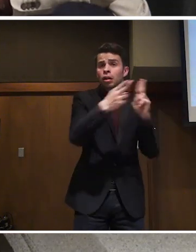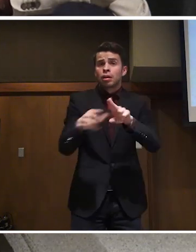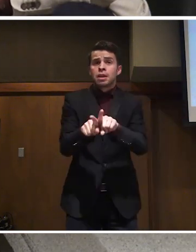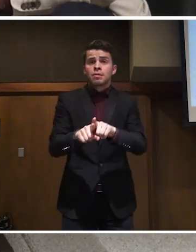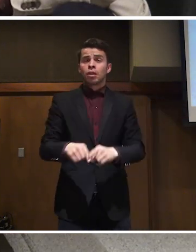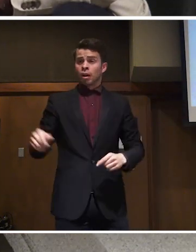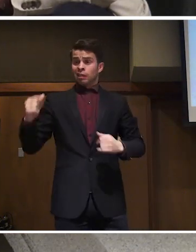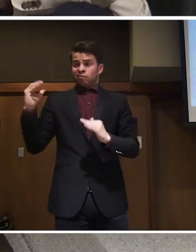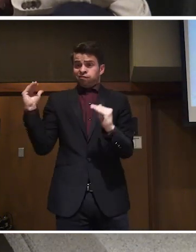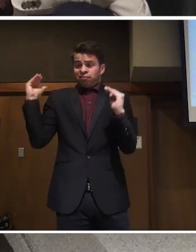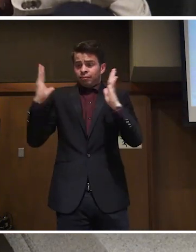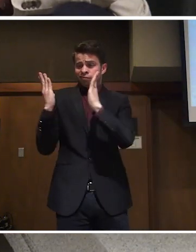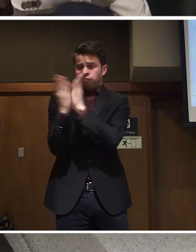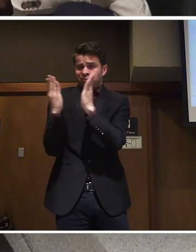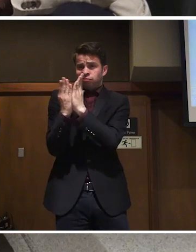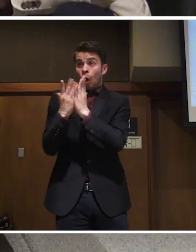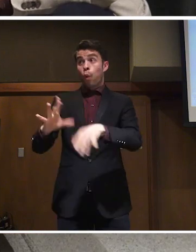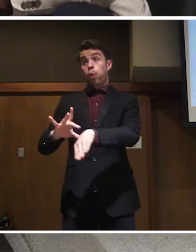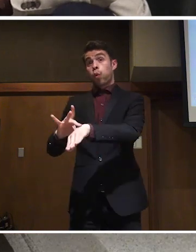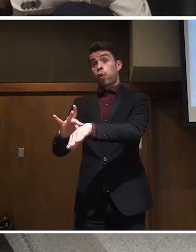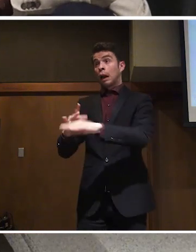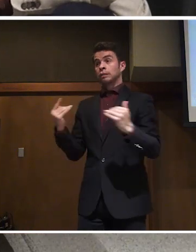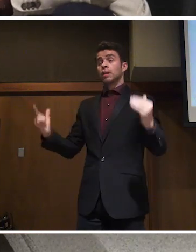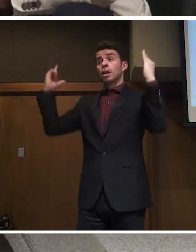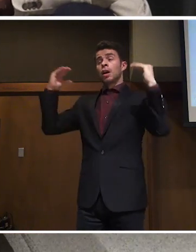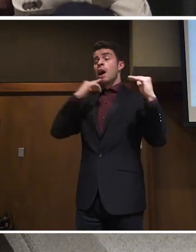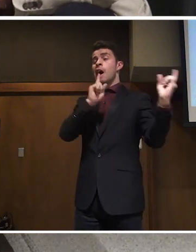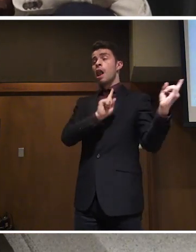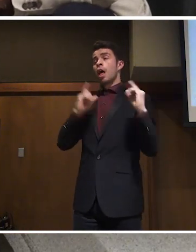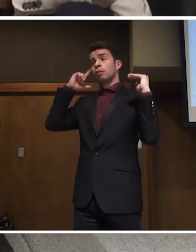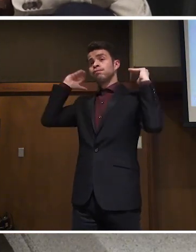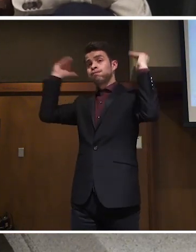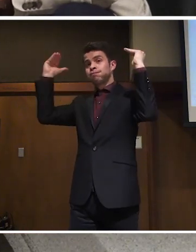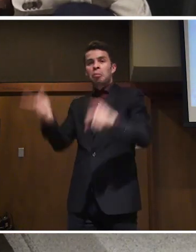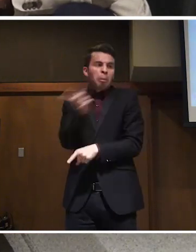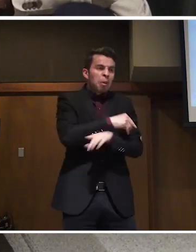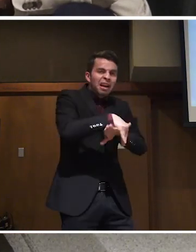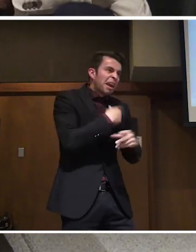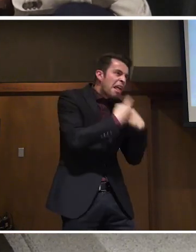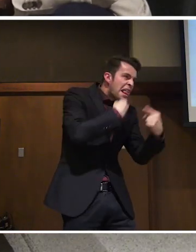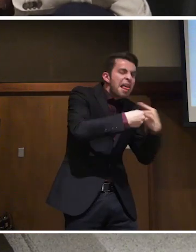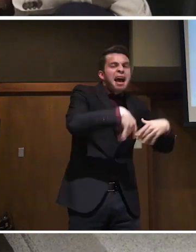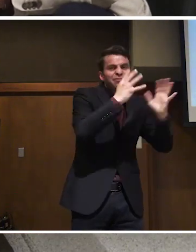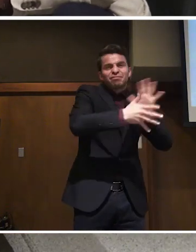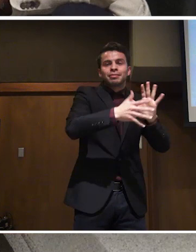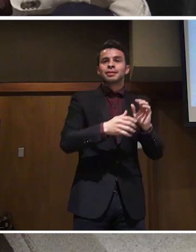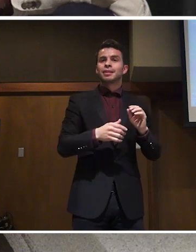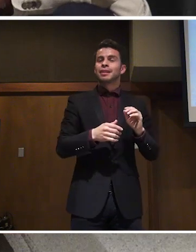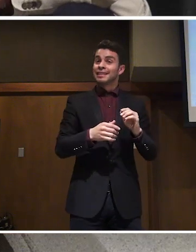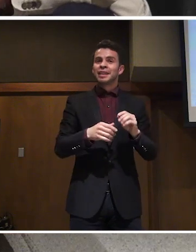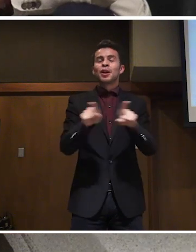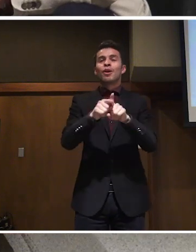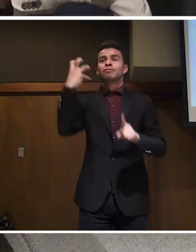todo se hace con la escritura, y eso lleva a cosas muy interesantes. Los curas sí tratan rápidamente, y entran en un debate muy